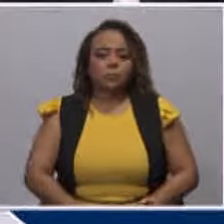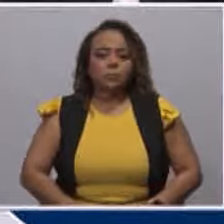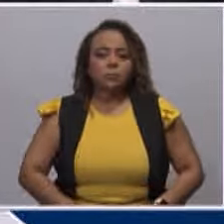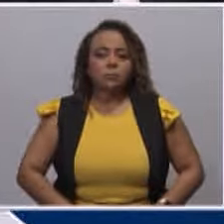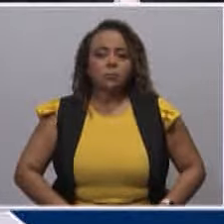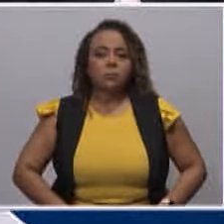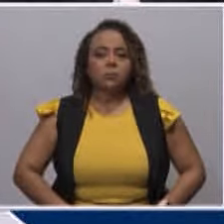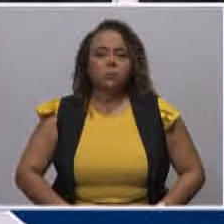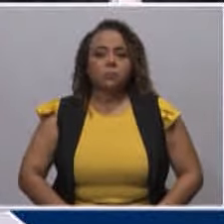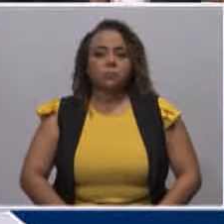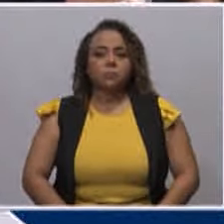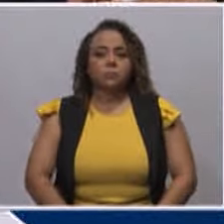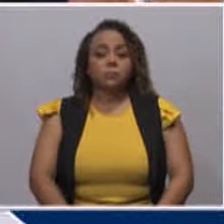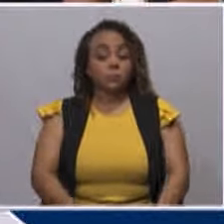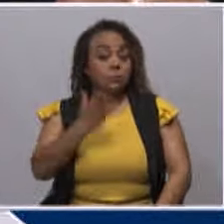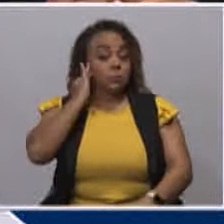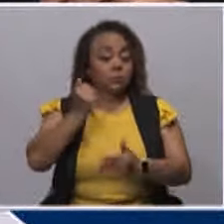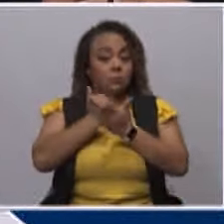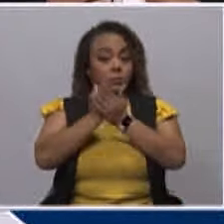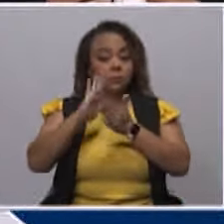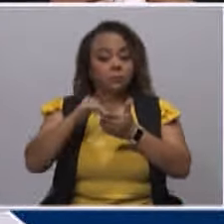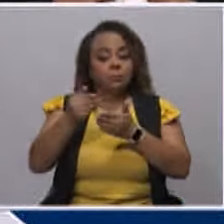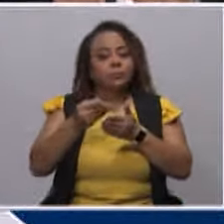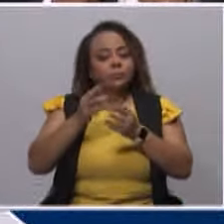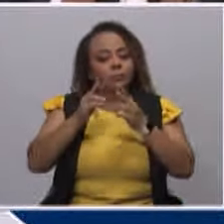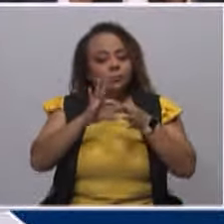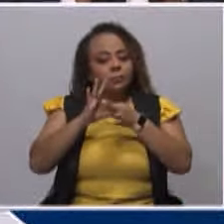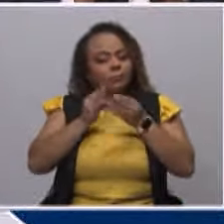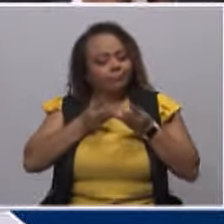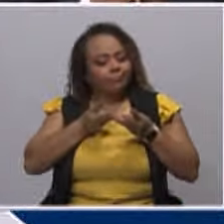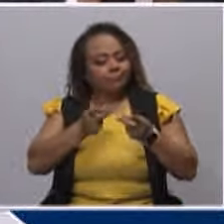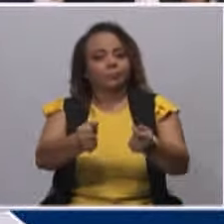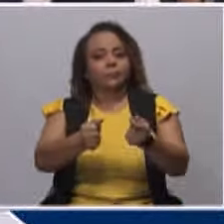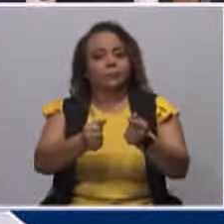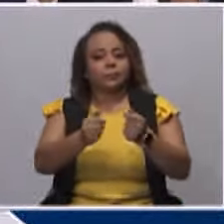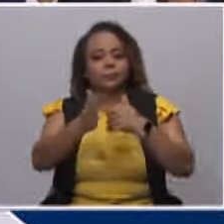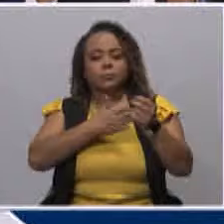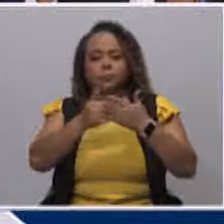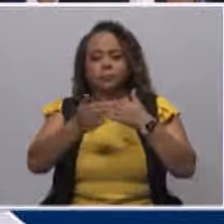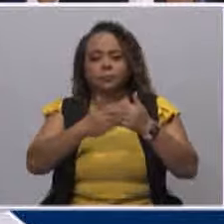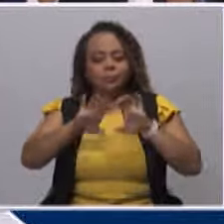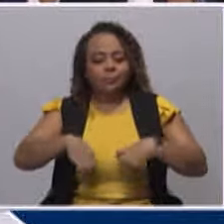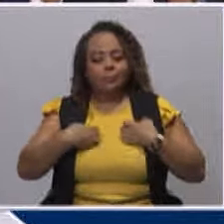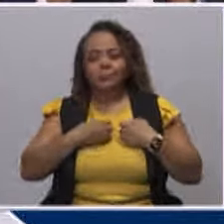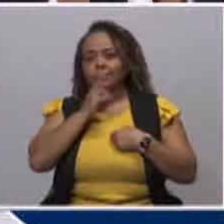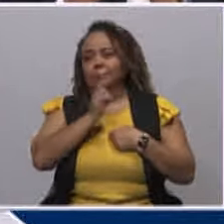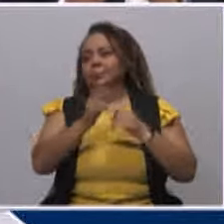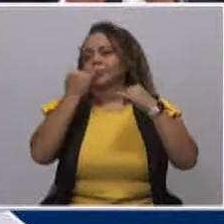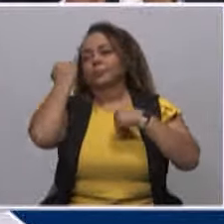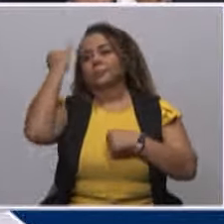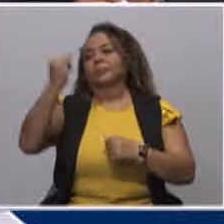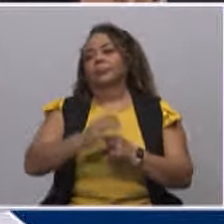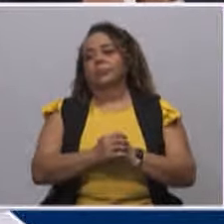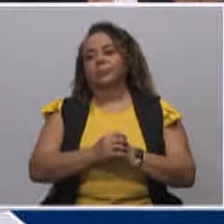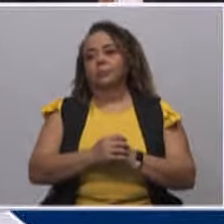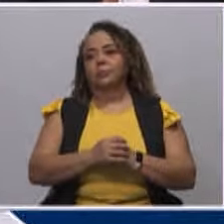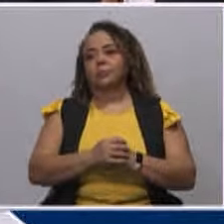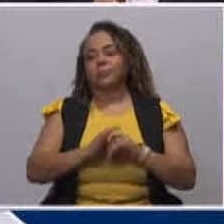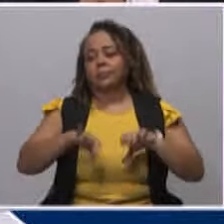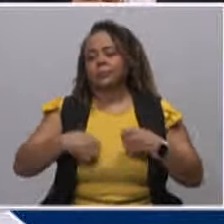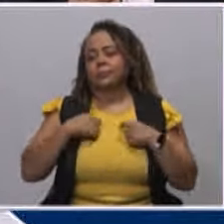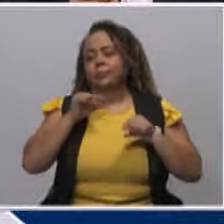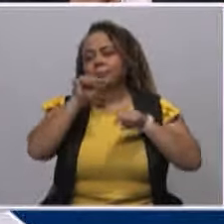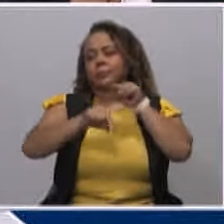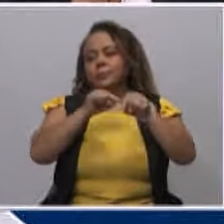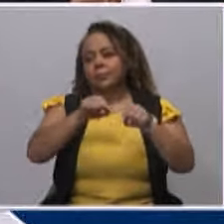porque ayuda cuando una relación fluye aunque no existan las mismas ideas o Aunque O aunque exista una